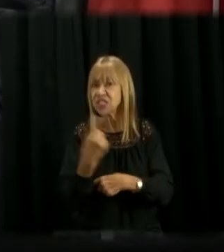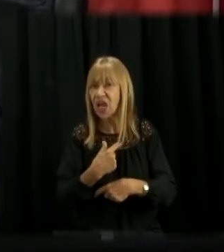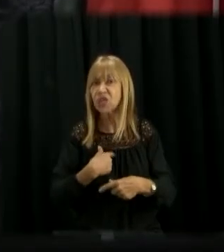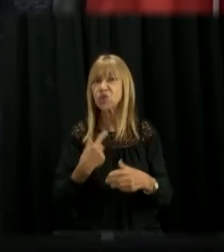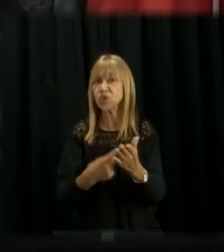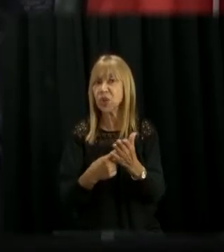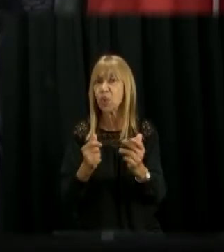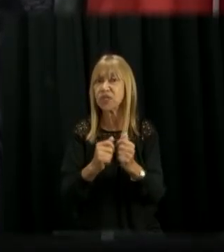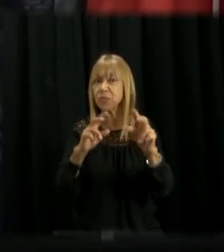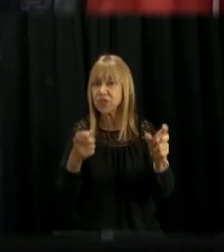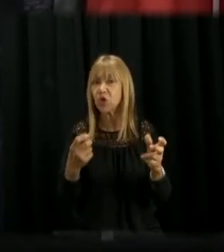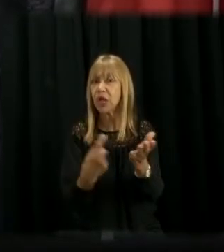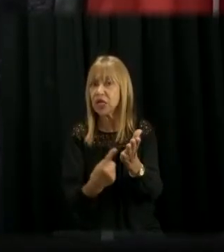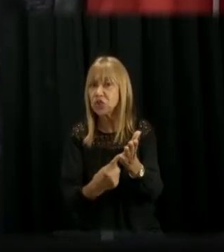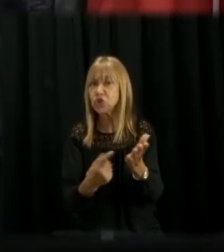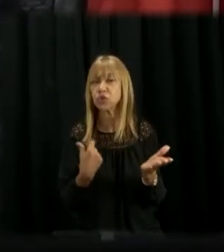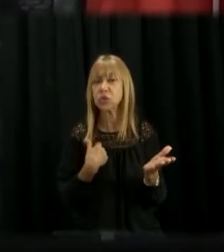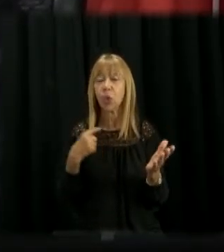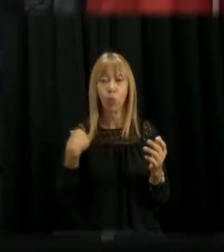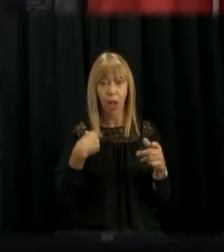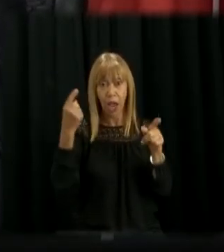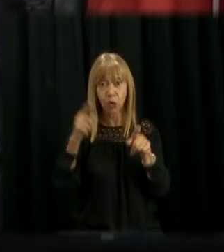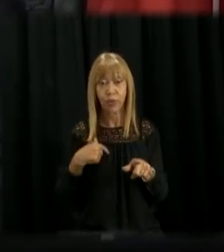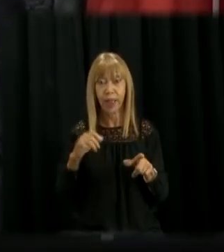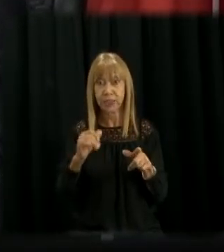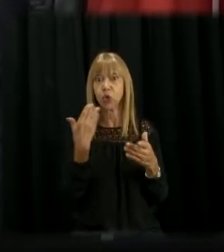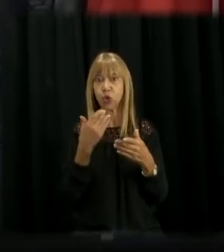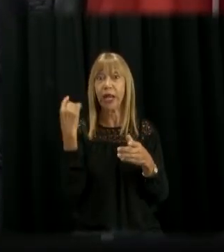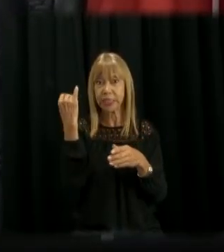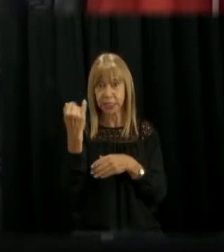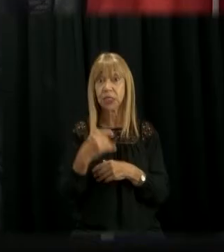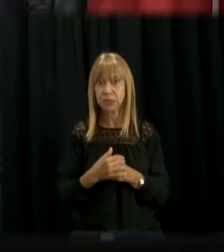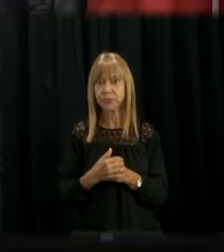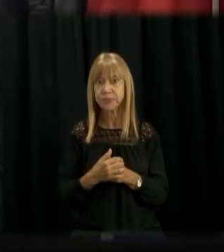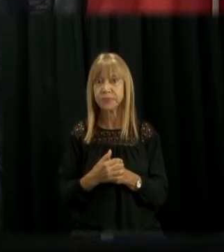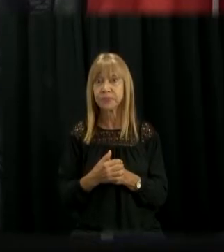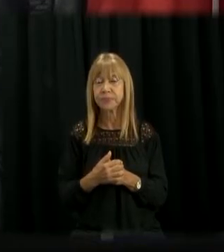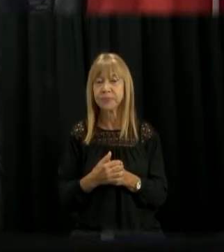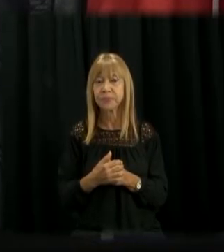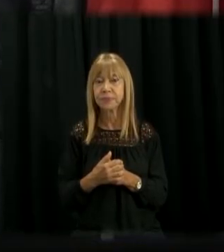días para atender este asunto en particular? ¿Estamos todos de acuerdo que es una buena idea?